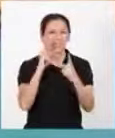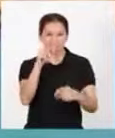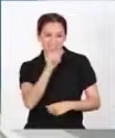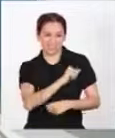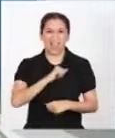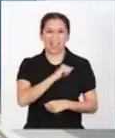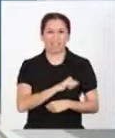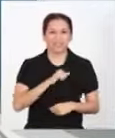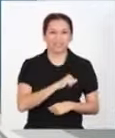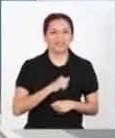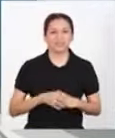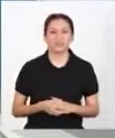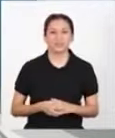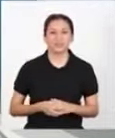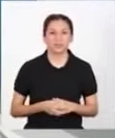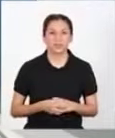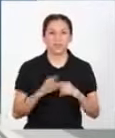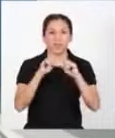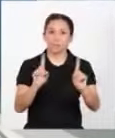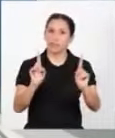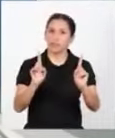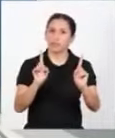¡Esa es la actitud!